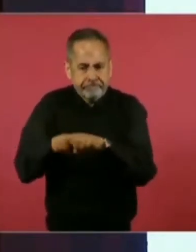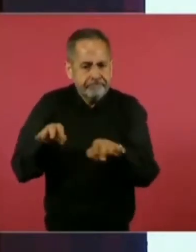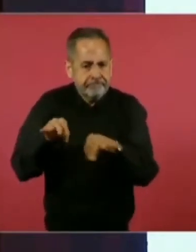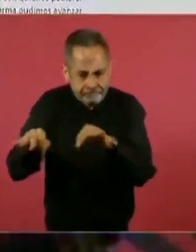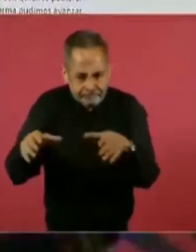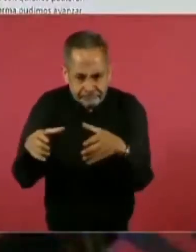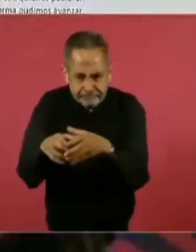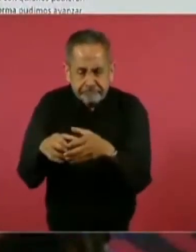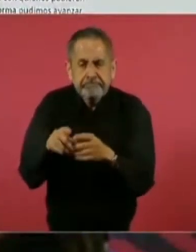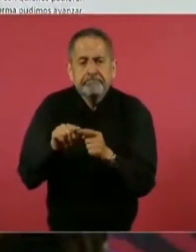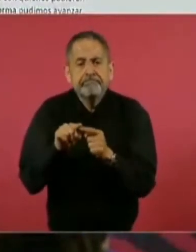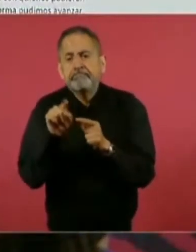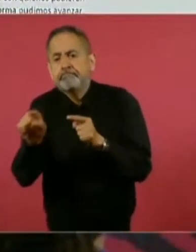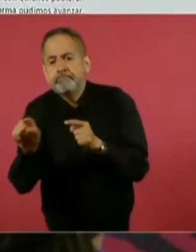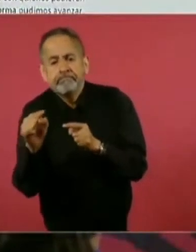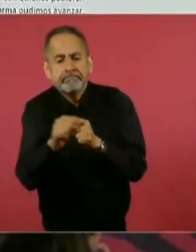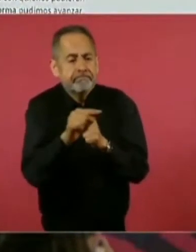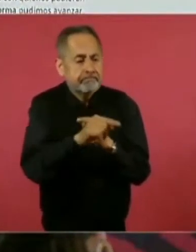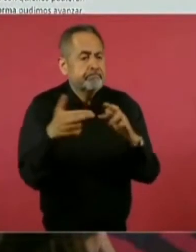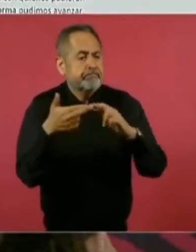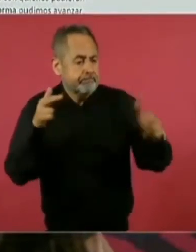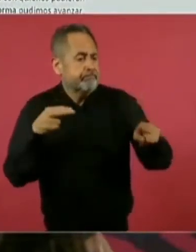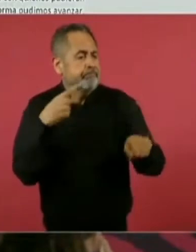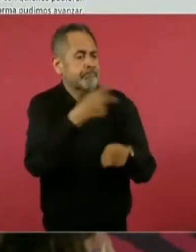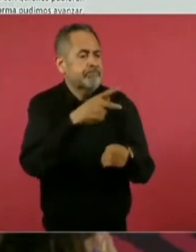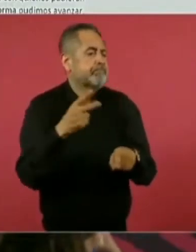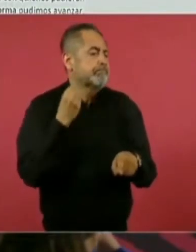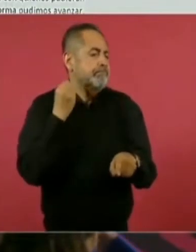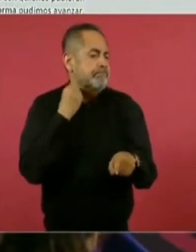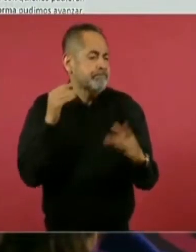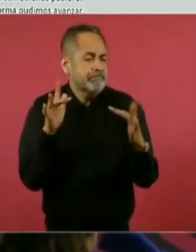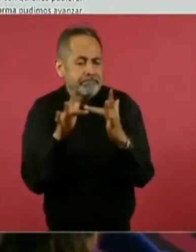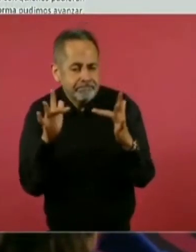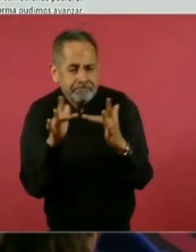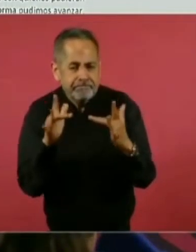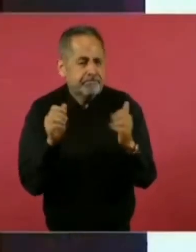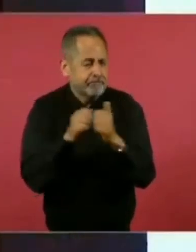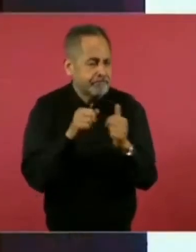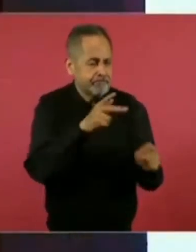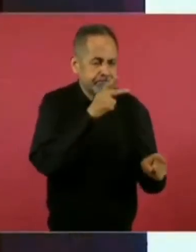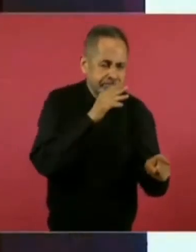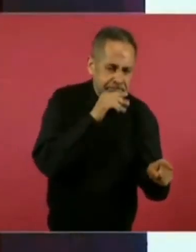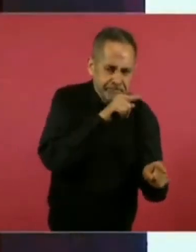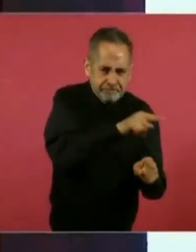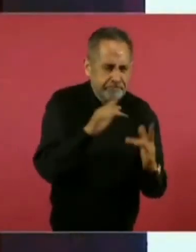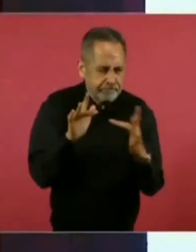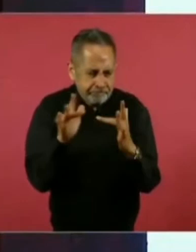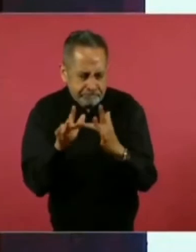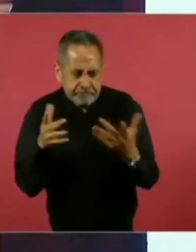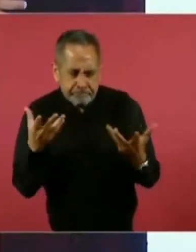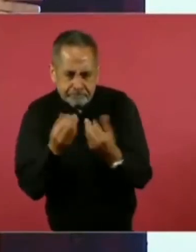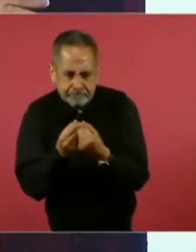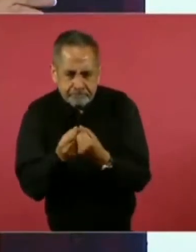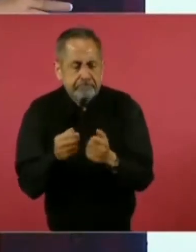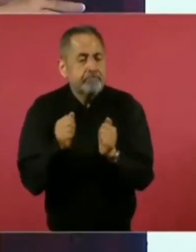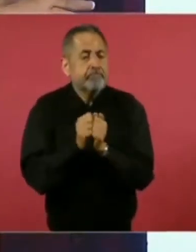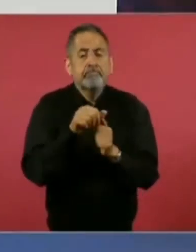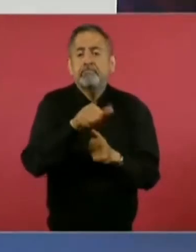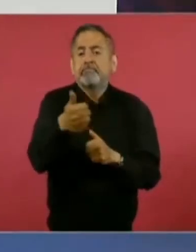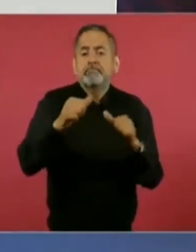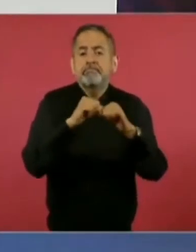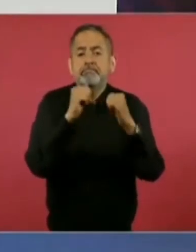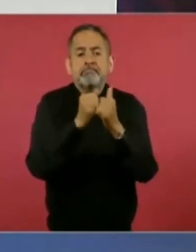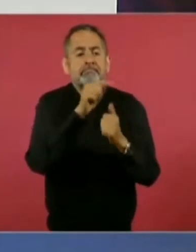establecer relaciones con los abogados de ustedes, de las madres, de los padres, y con organizaciones